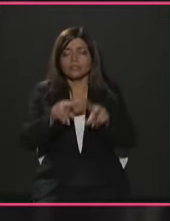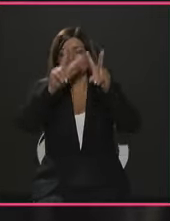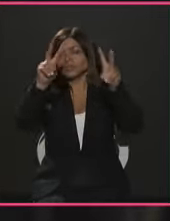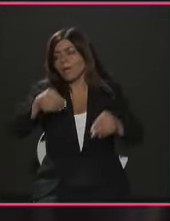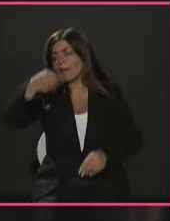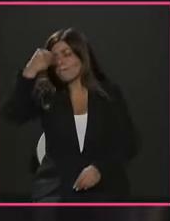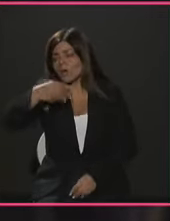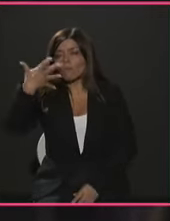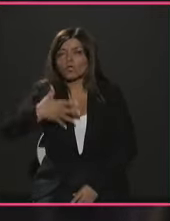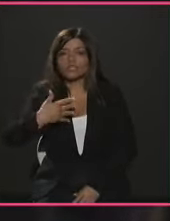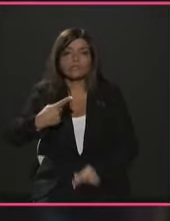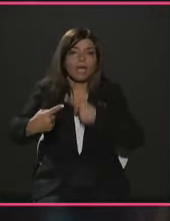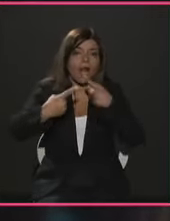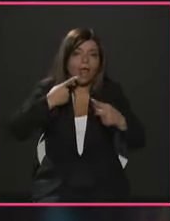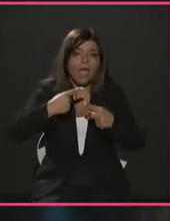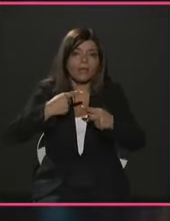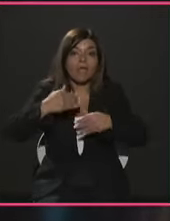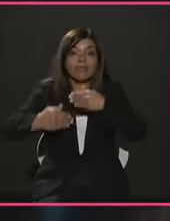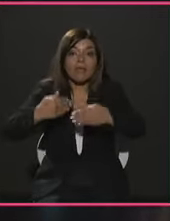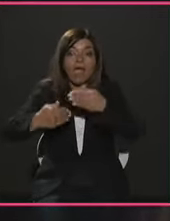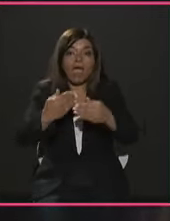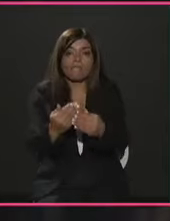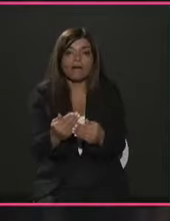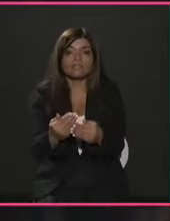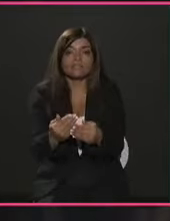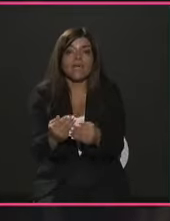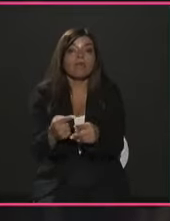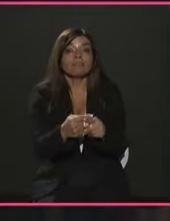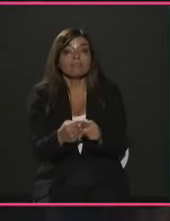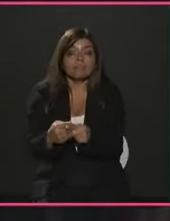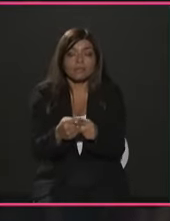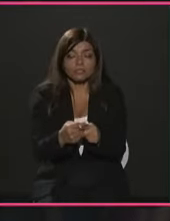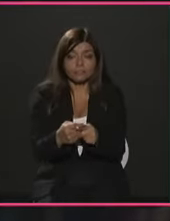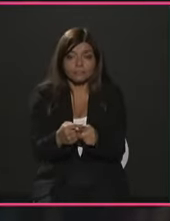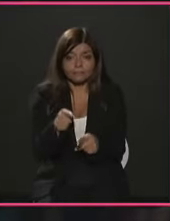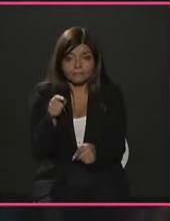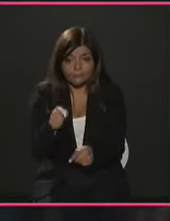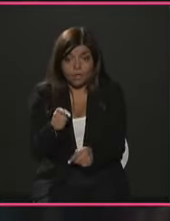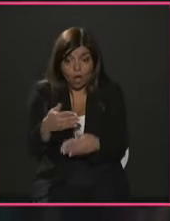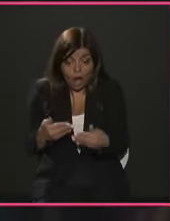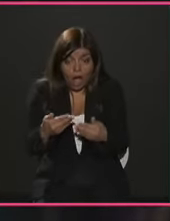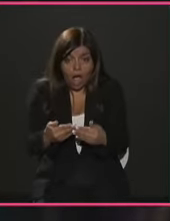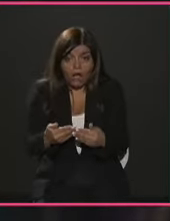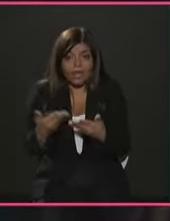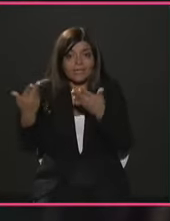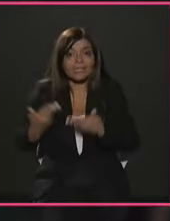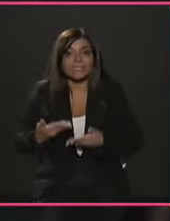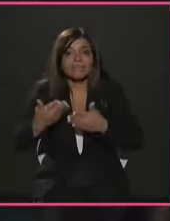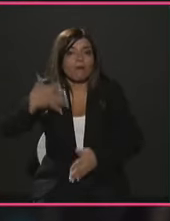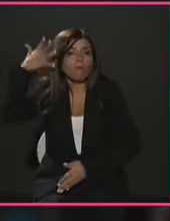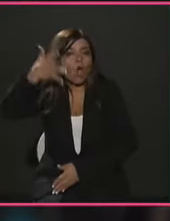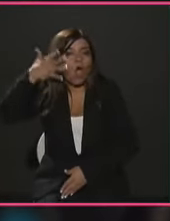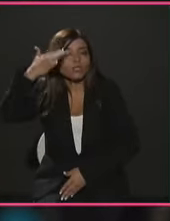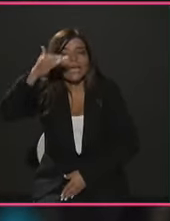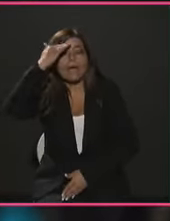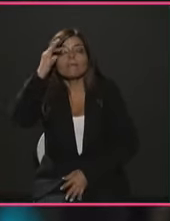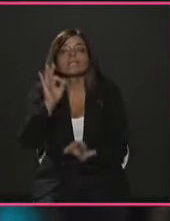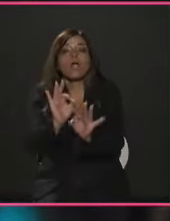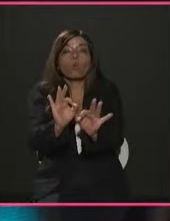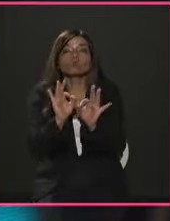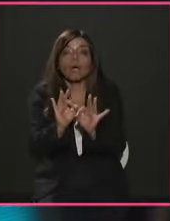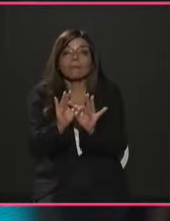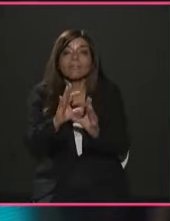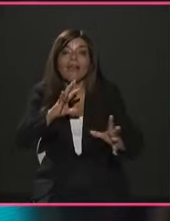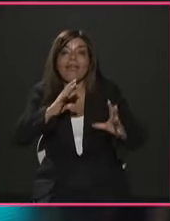claves en la discusión sobre este avance civilizatorio por eso a continuación recibimos oradores con experiencia Precisamente en